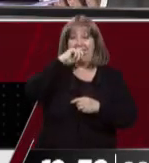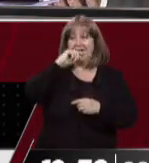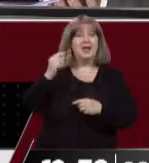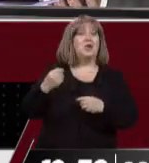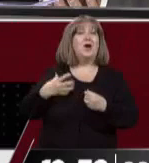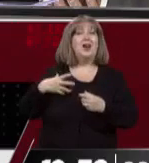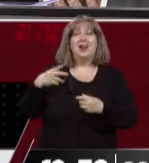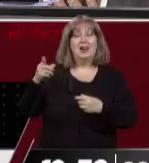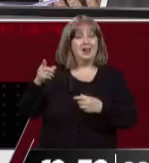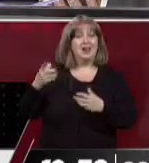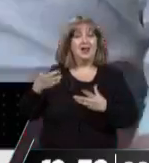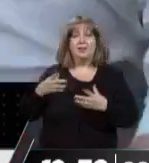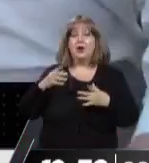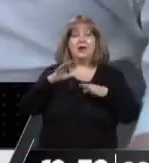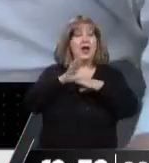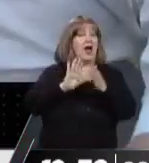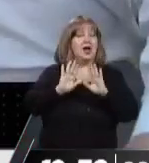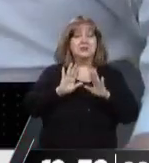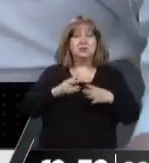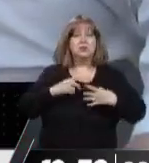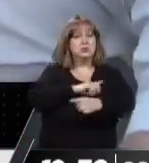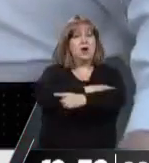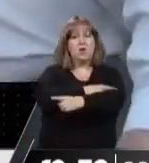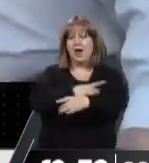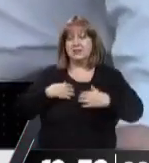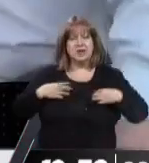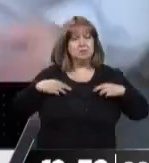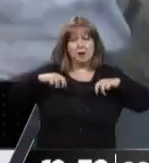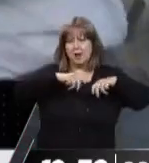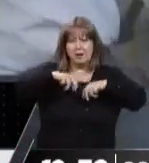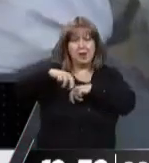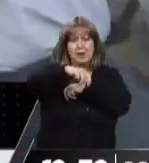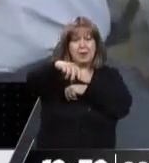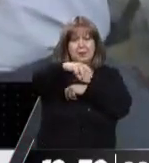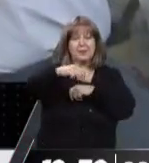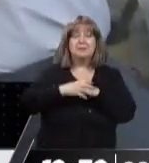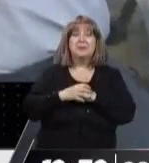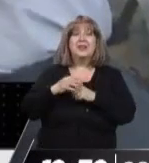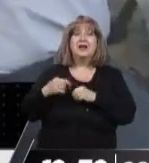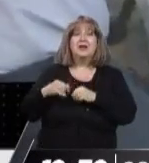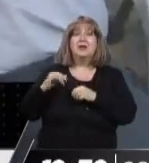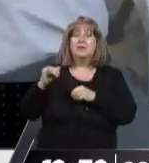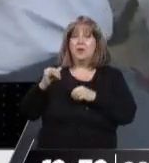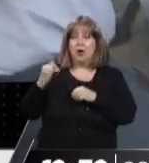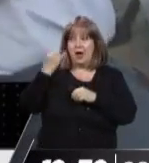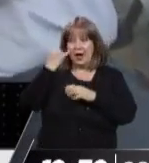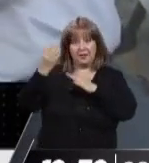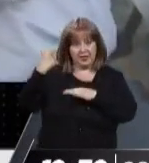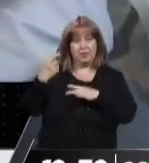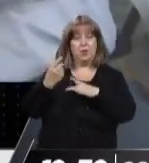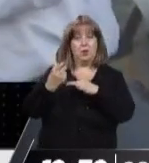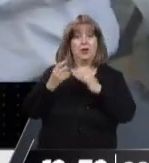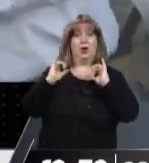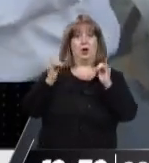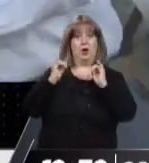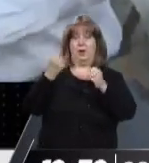voluntad y que no se queda ante la situación. Y la fuerza, ¿no? La fuerza, exacto. Escuchen esta. Sí. Vos en algún momento de joven te tuviste que defender con tus manos